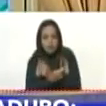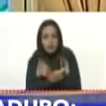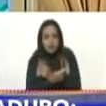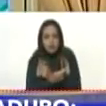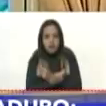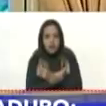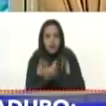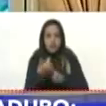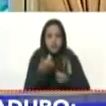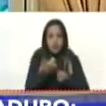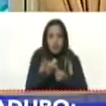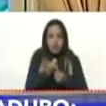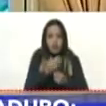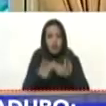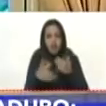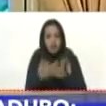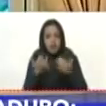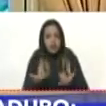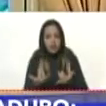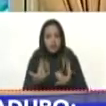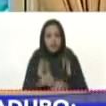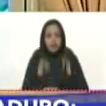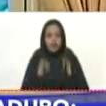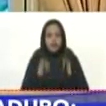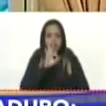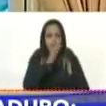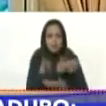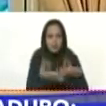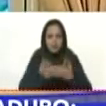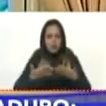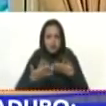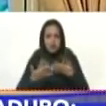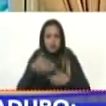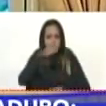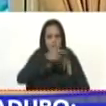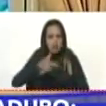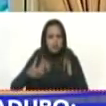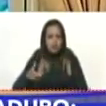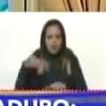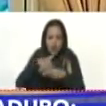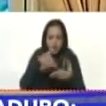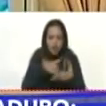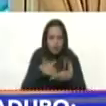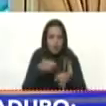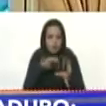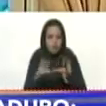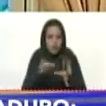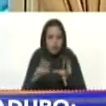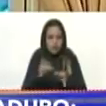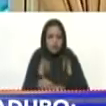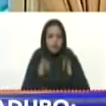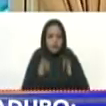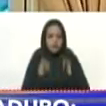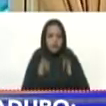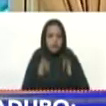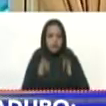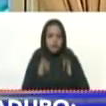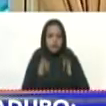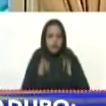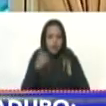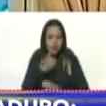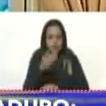Convertible. Todos ustedes son 3 millones de ahorristas. 3 millones de ahorristas. Ahora, tienen ustedes que